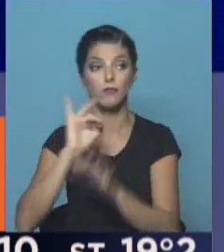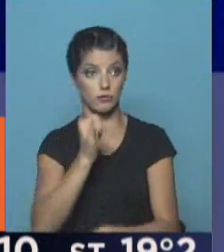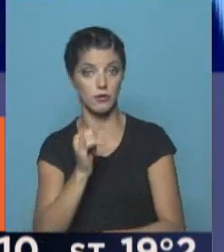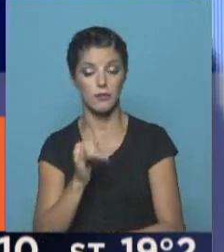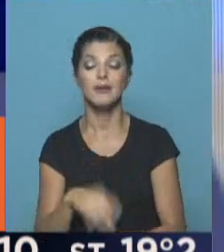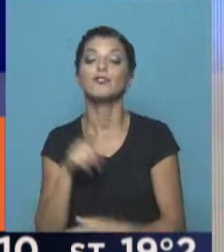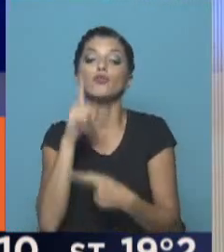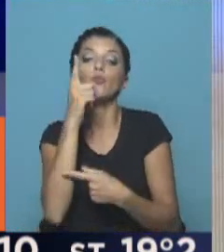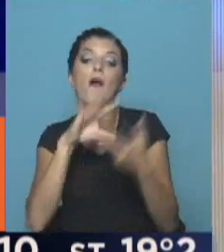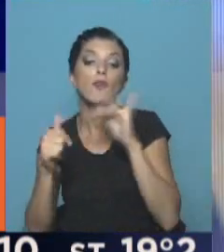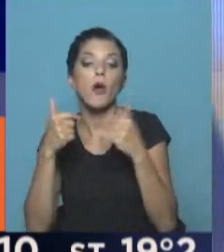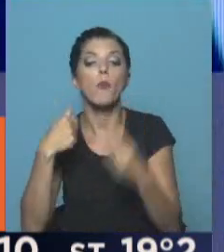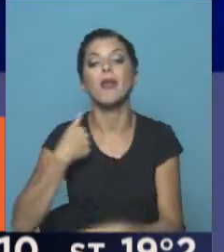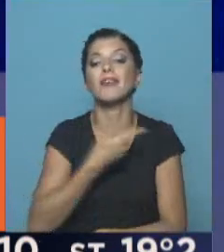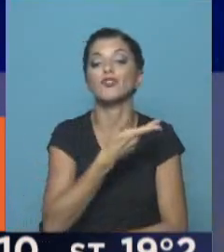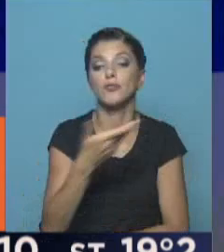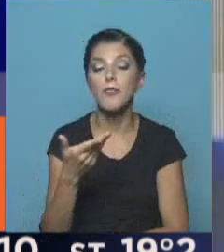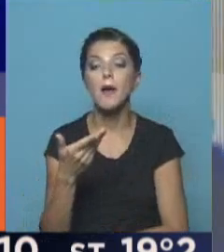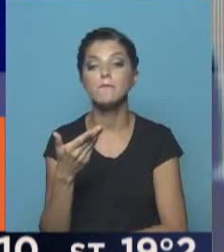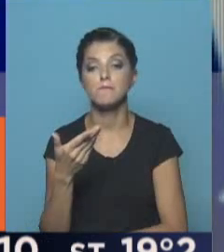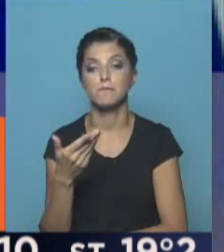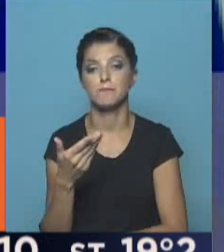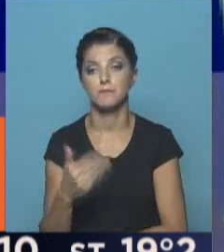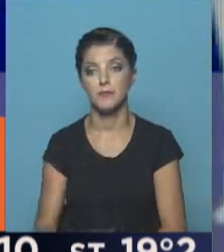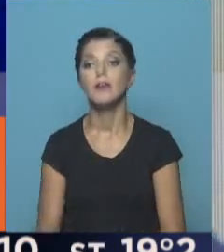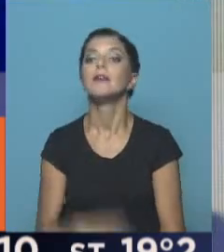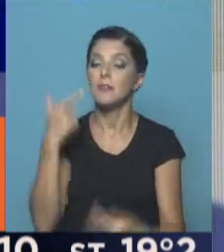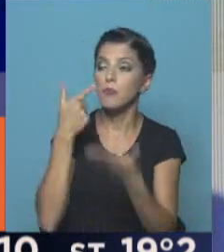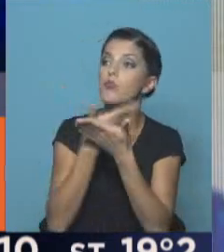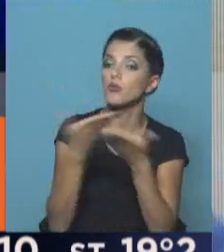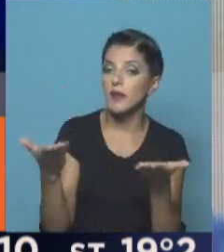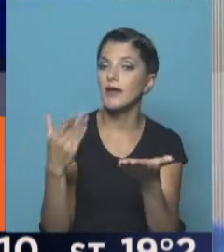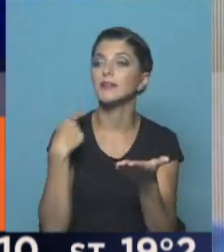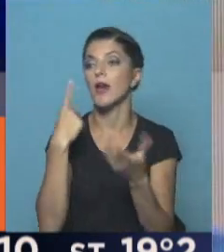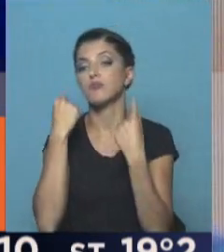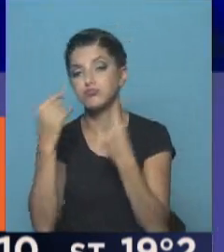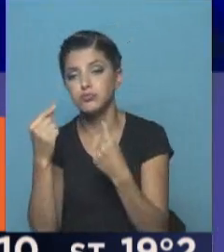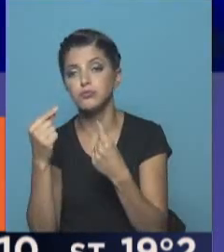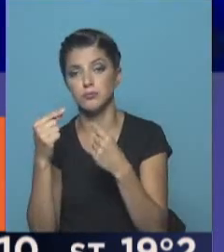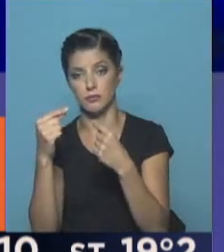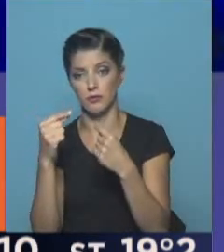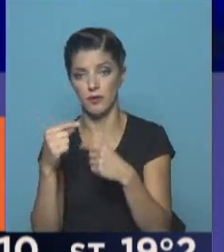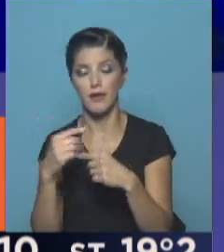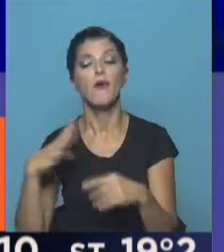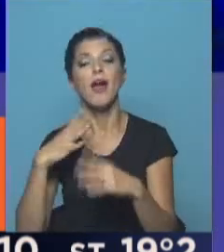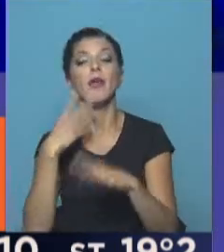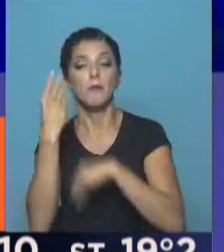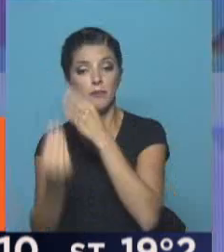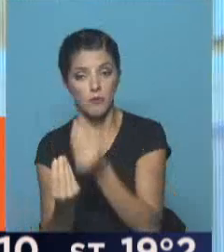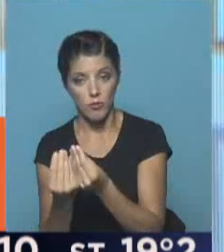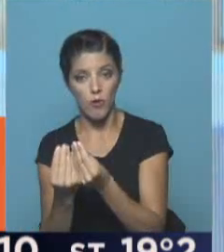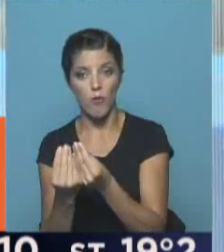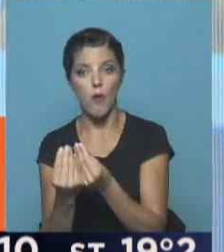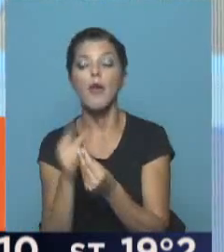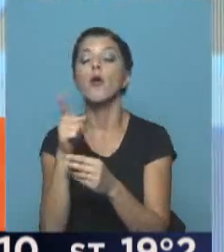que está encontrando la sociedad francesa para manifestar de algún modo su disconformidad, su malestar, su crisis de representación, su rechazo a una parte de la